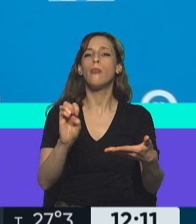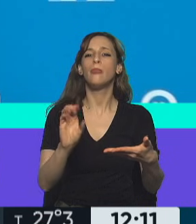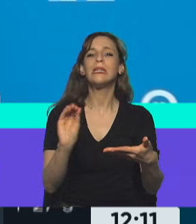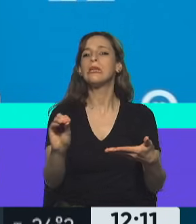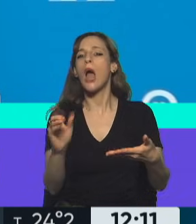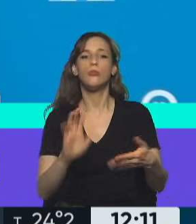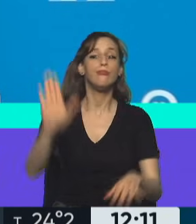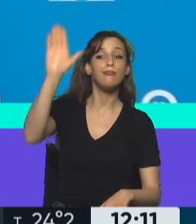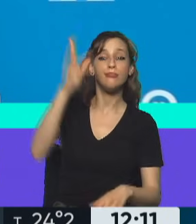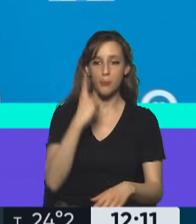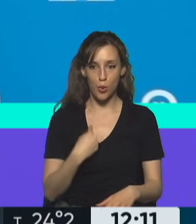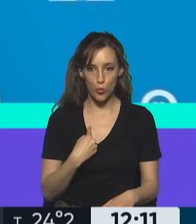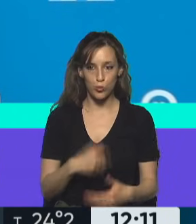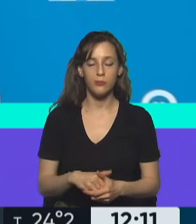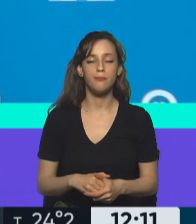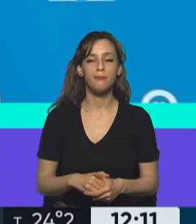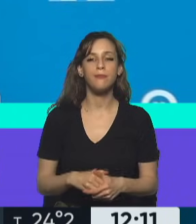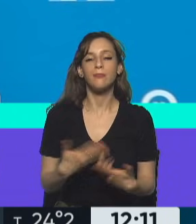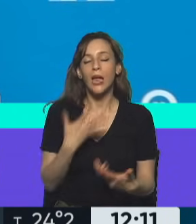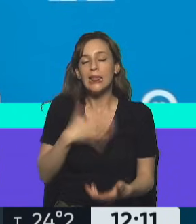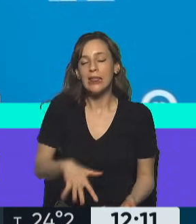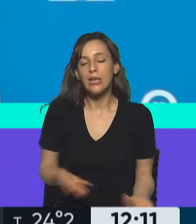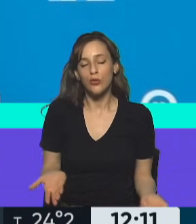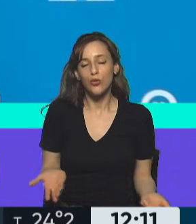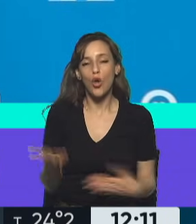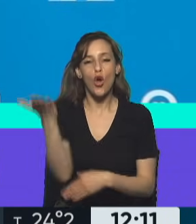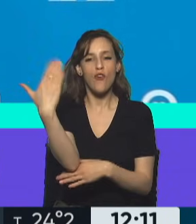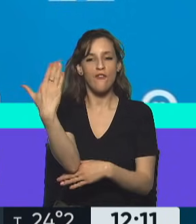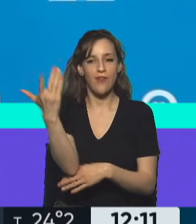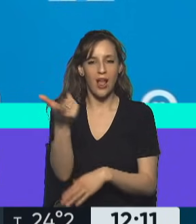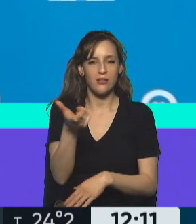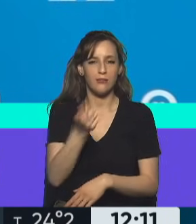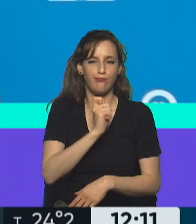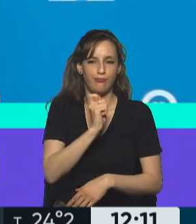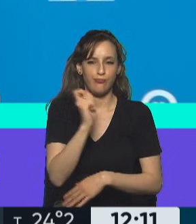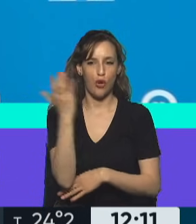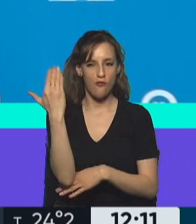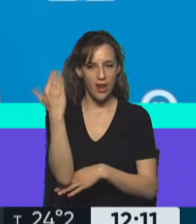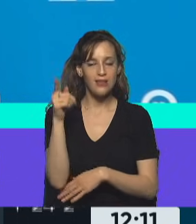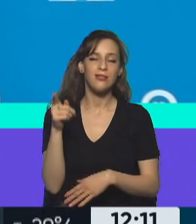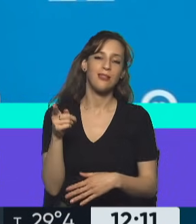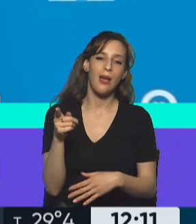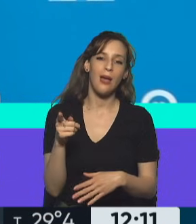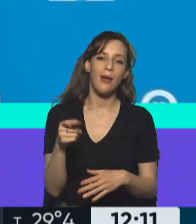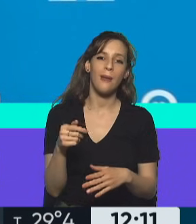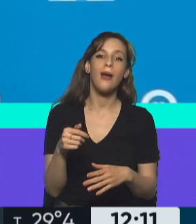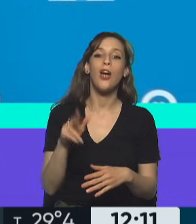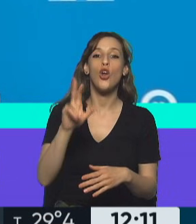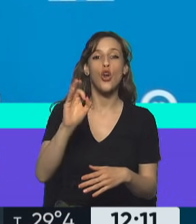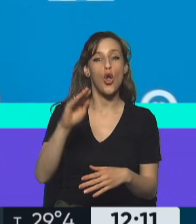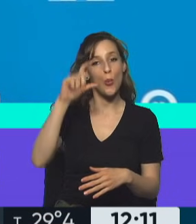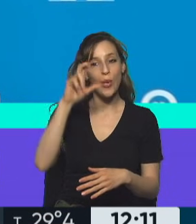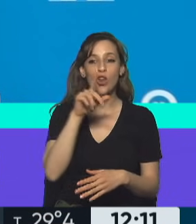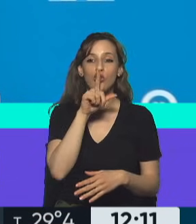van levantando la mano. Entiendo que es una tradición en las conferencias de prensa que sea mi querido Roberto Di Sandro